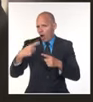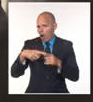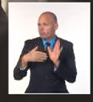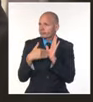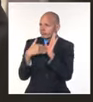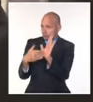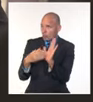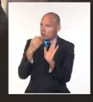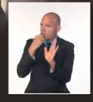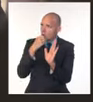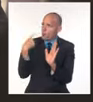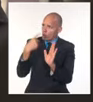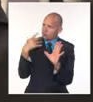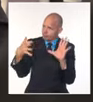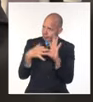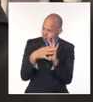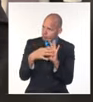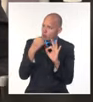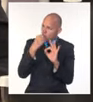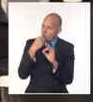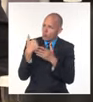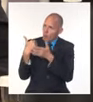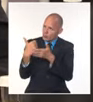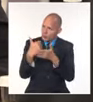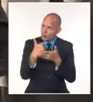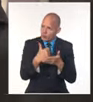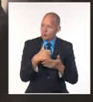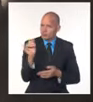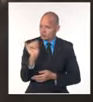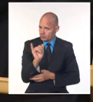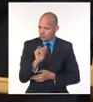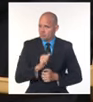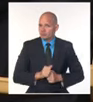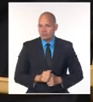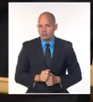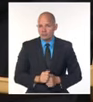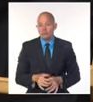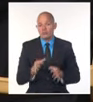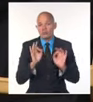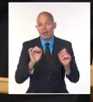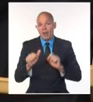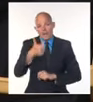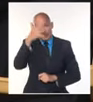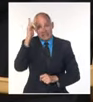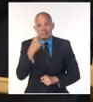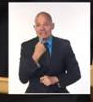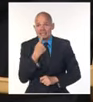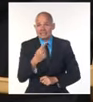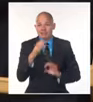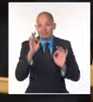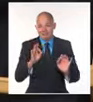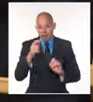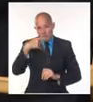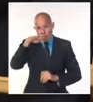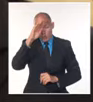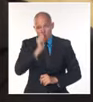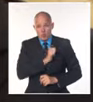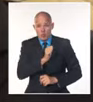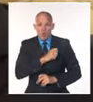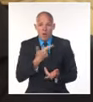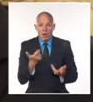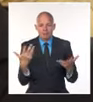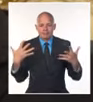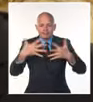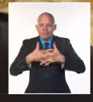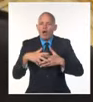colaboración en este campo. El mandatario reafirmó el interés y el compromiso de Cuba con el desarrollo de una cooperación mutuamente beneficiosa con la